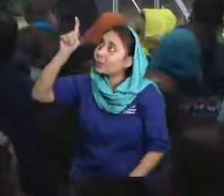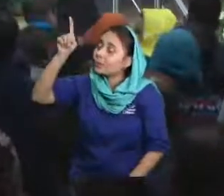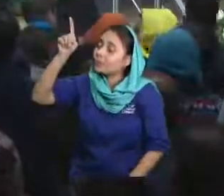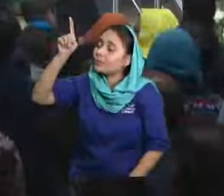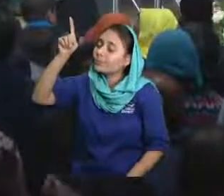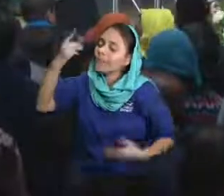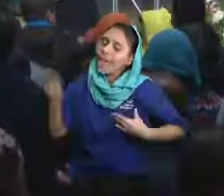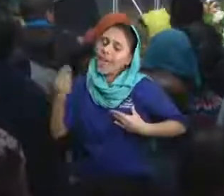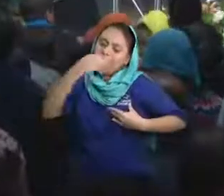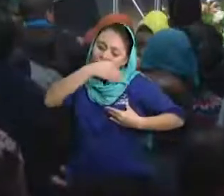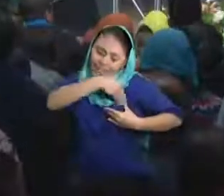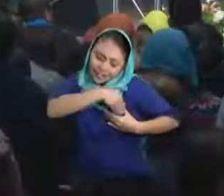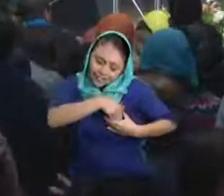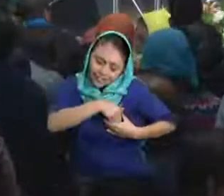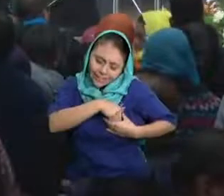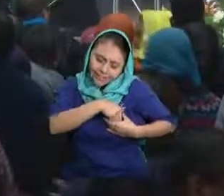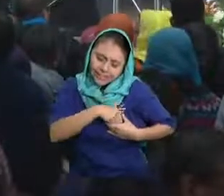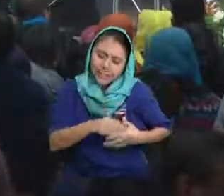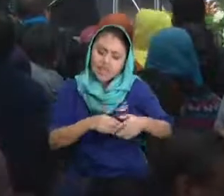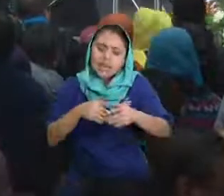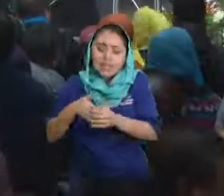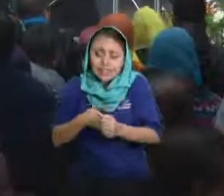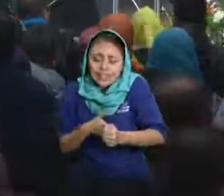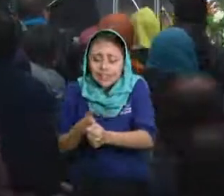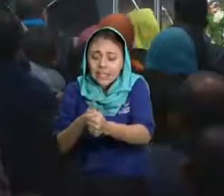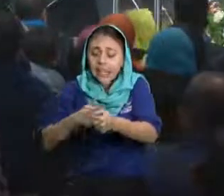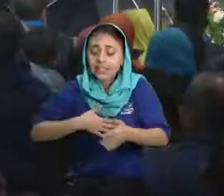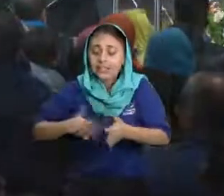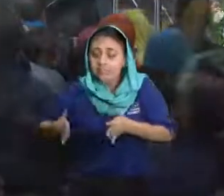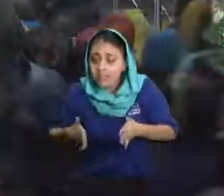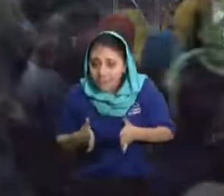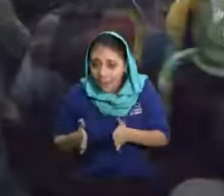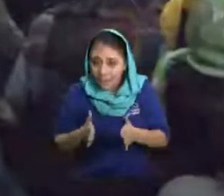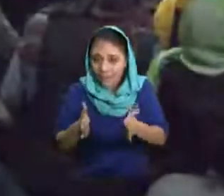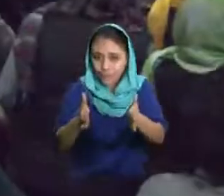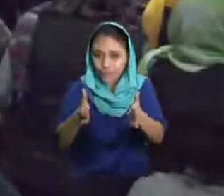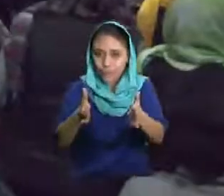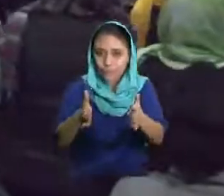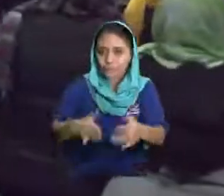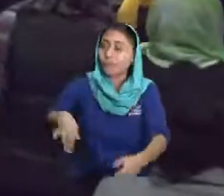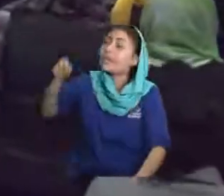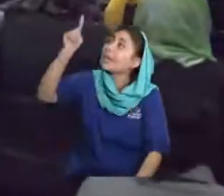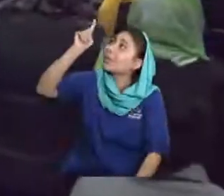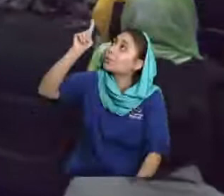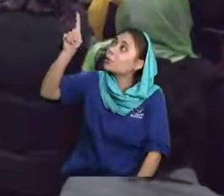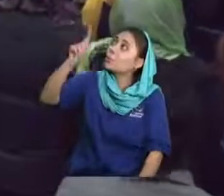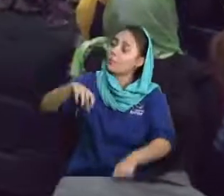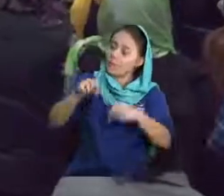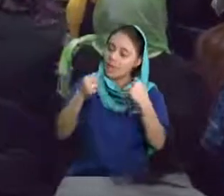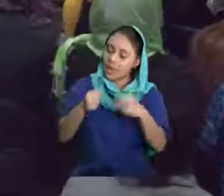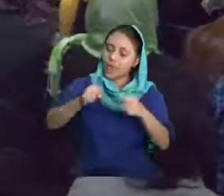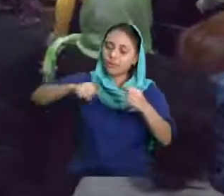recíbelo, recíbelo. Bienvenido, mi hermano. Ahorita vamos a orar por él. Si hay alguien más,